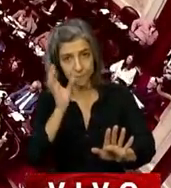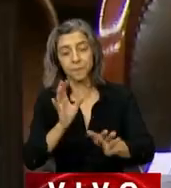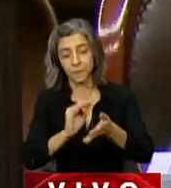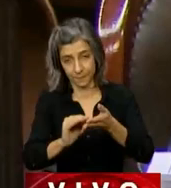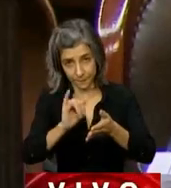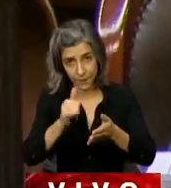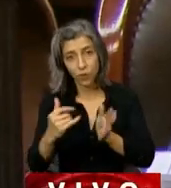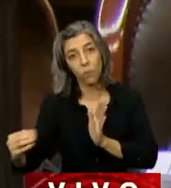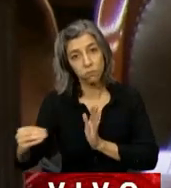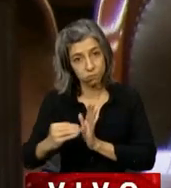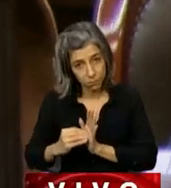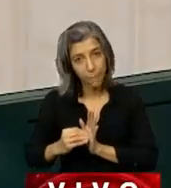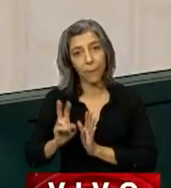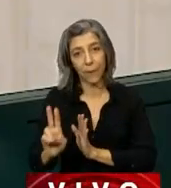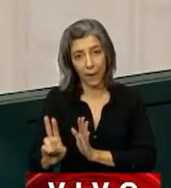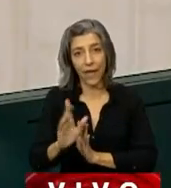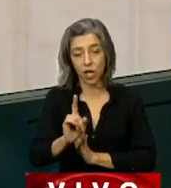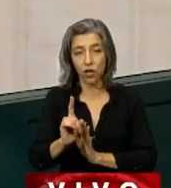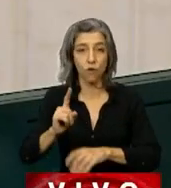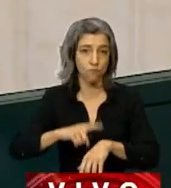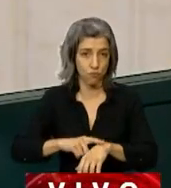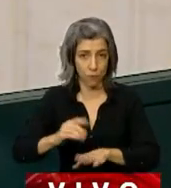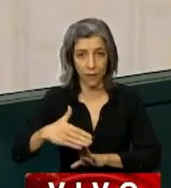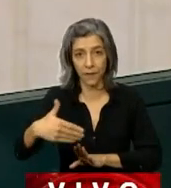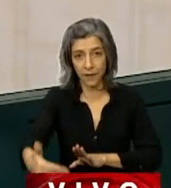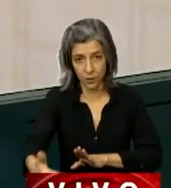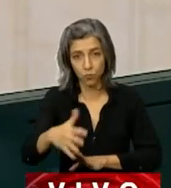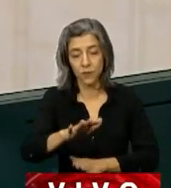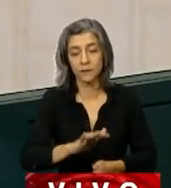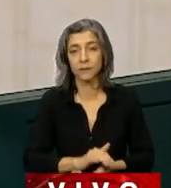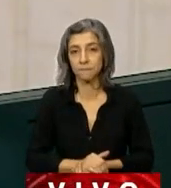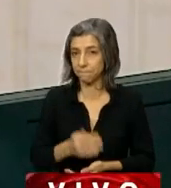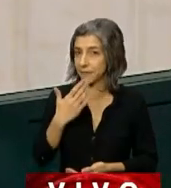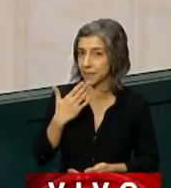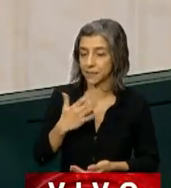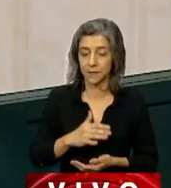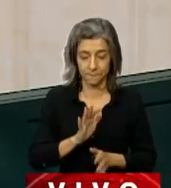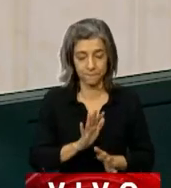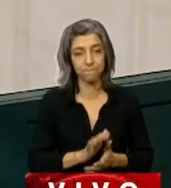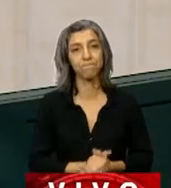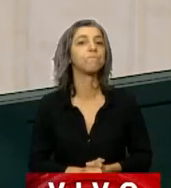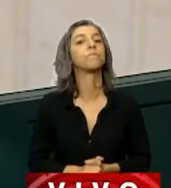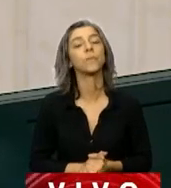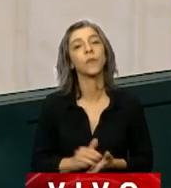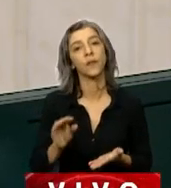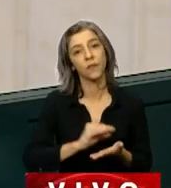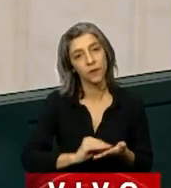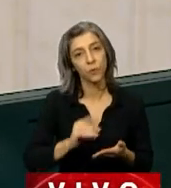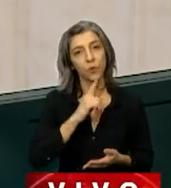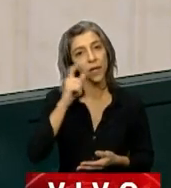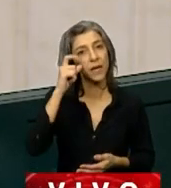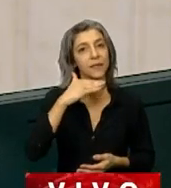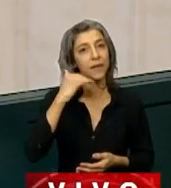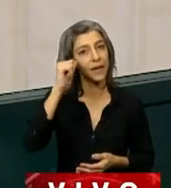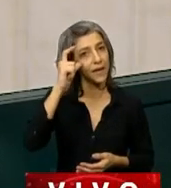La voy a incluir en el pedido de cuestiones de privilegio en el momento que corresponda. Gracias. Diputada Tejeda, en el uso